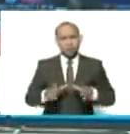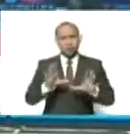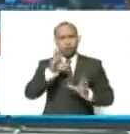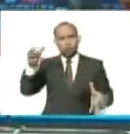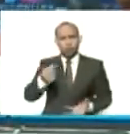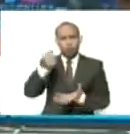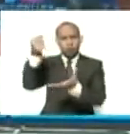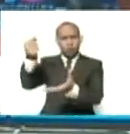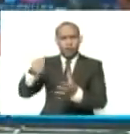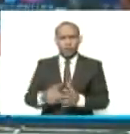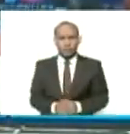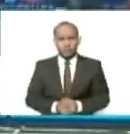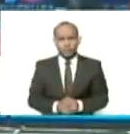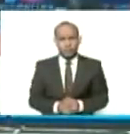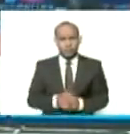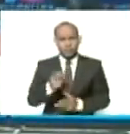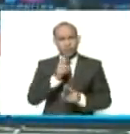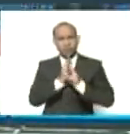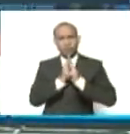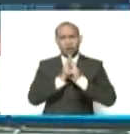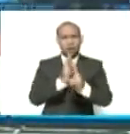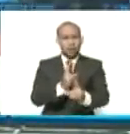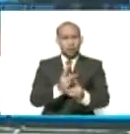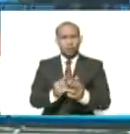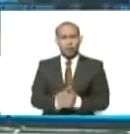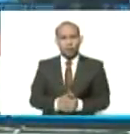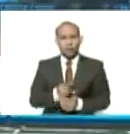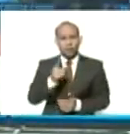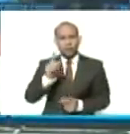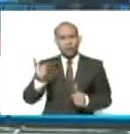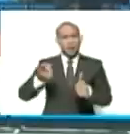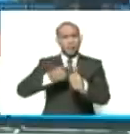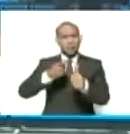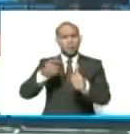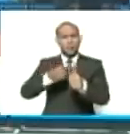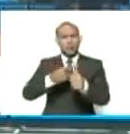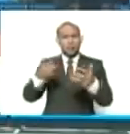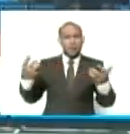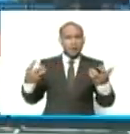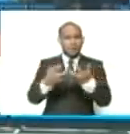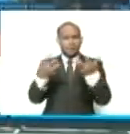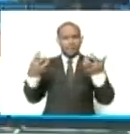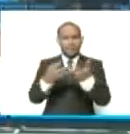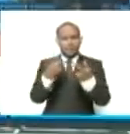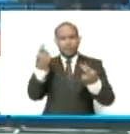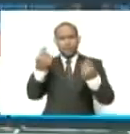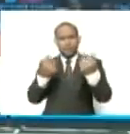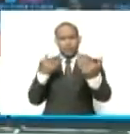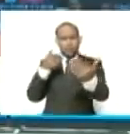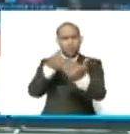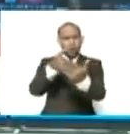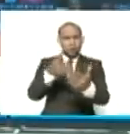CLAP. Fue la respuesta a esa primera etapa de la guerra económica brutal.